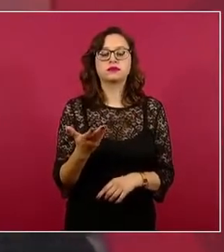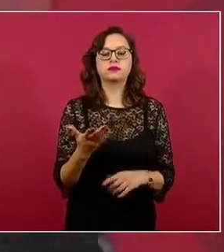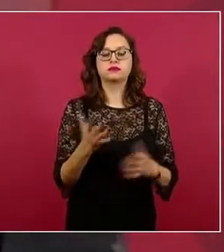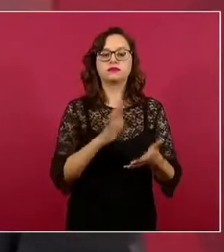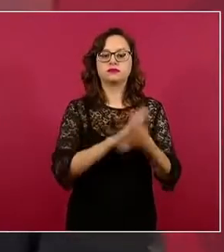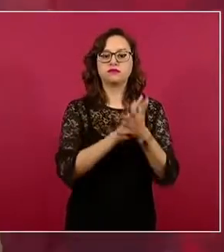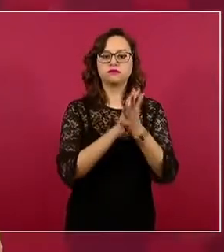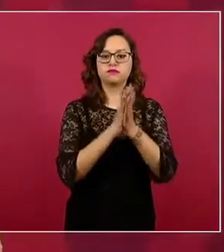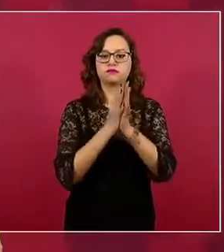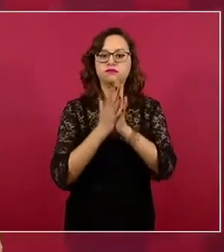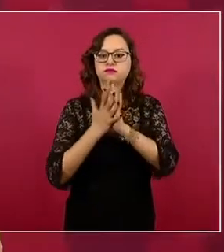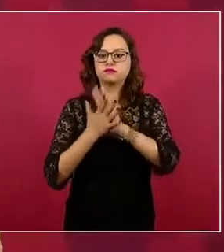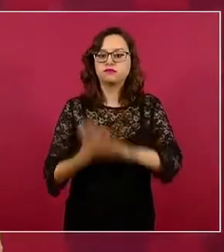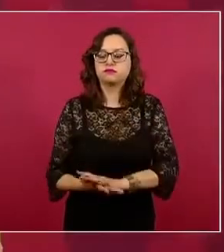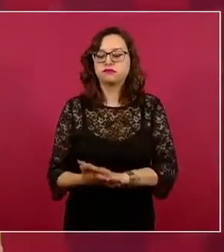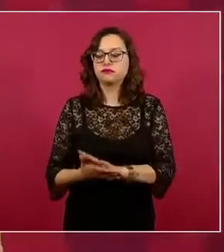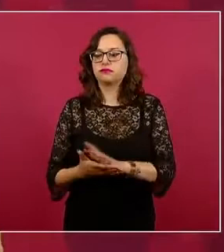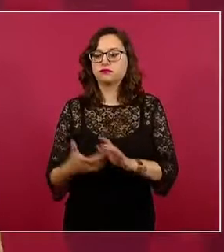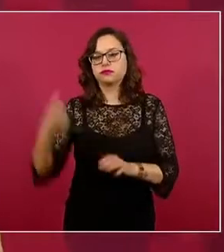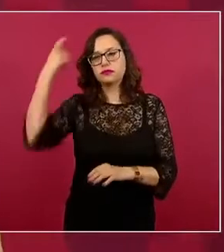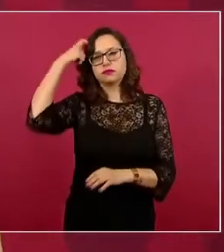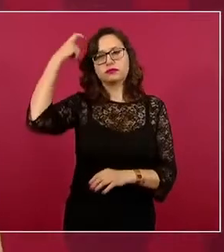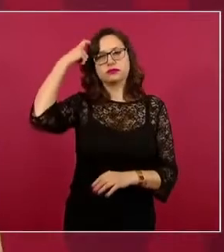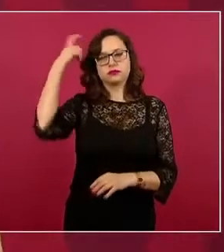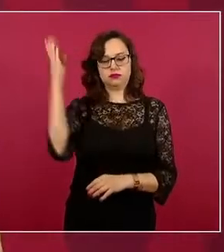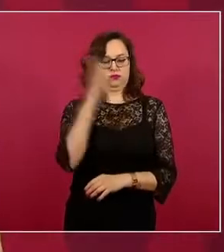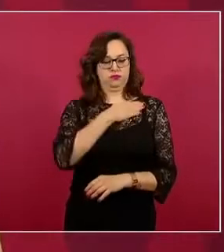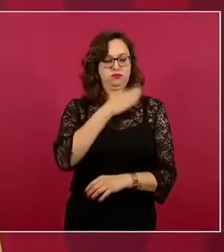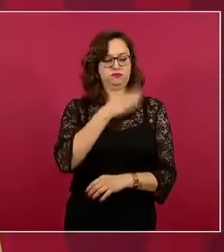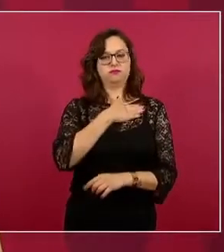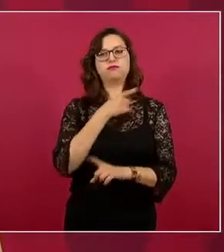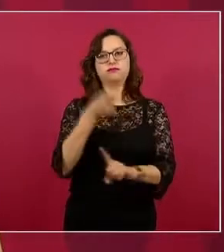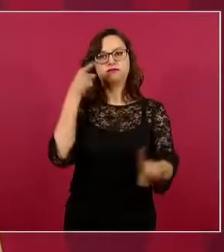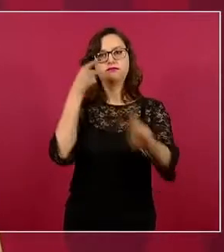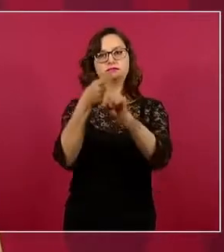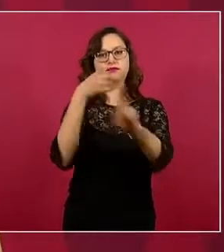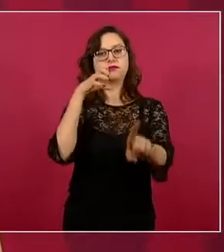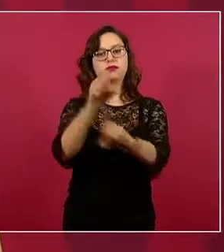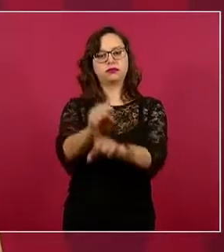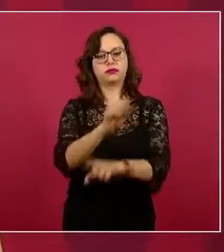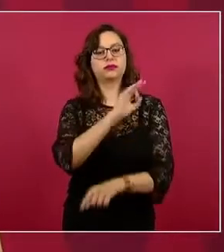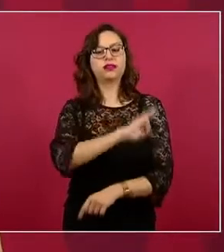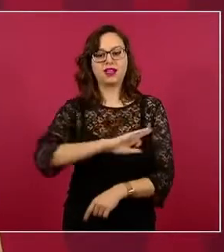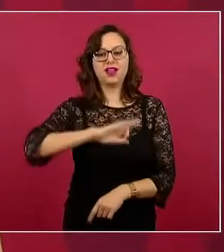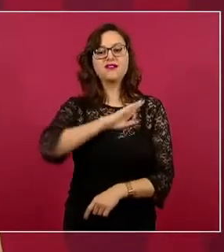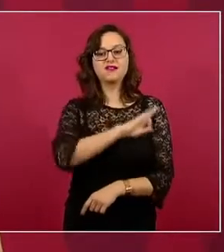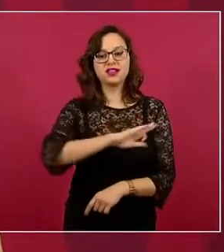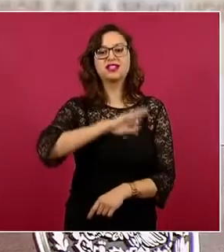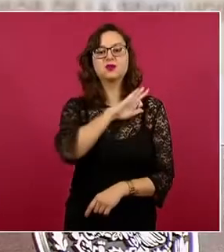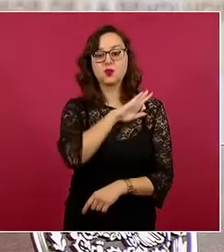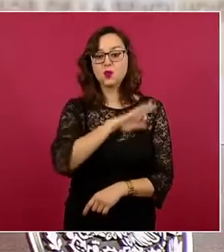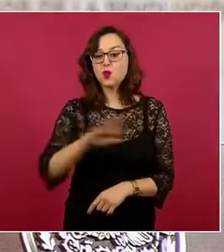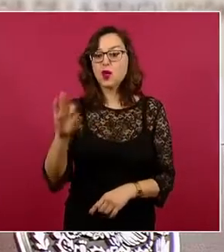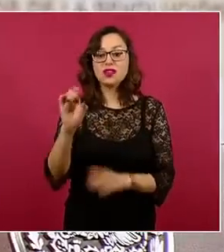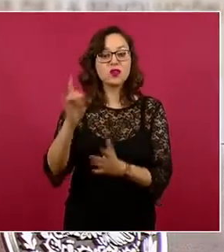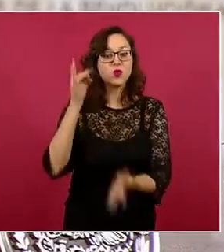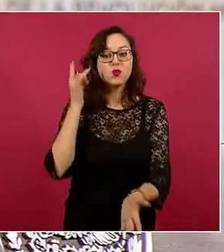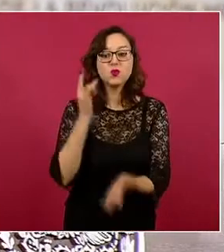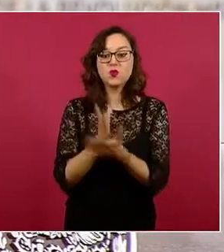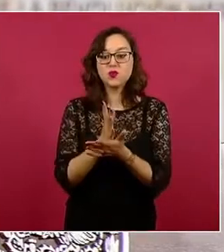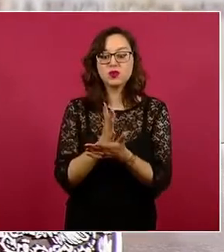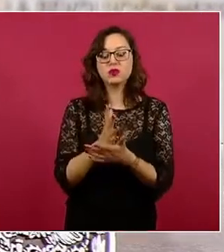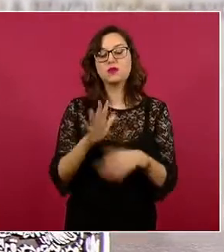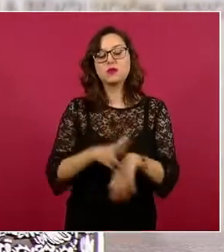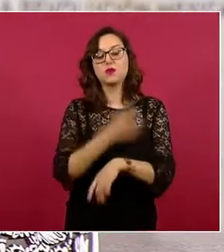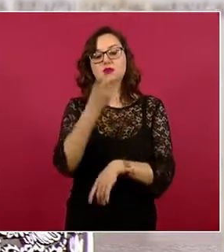aceptar de que solo siendo buenos podemos ser felices. Por eso hablamos de una república